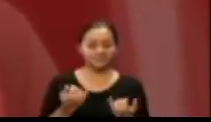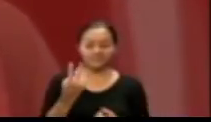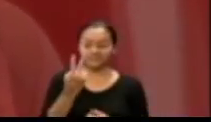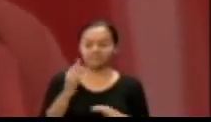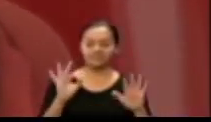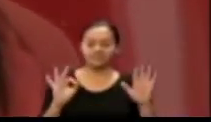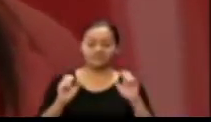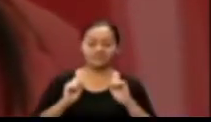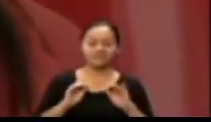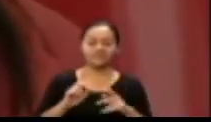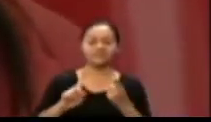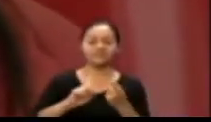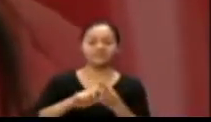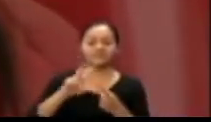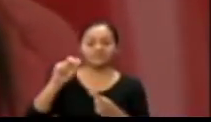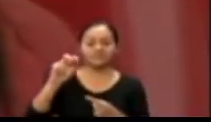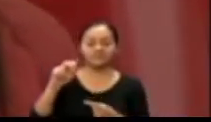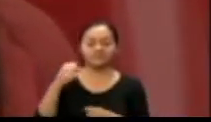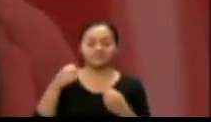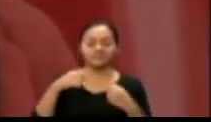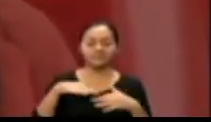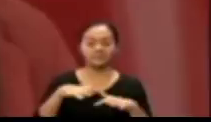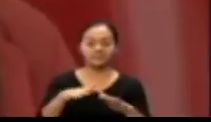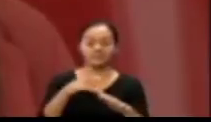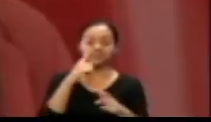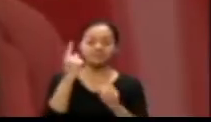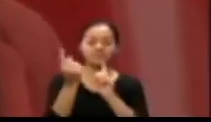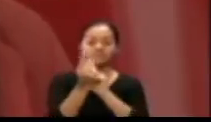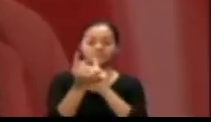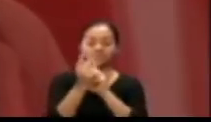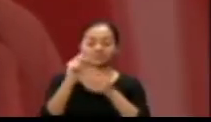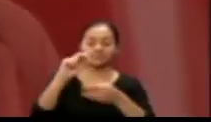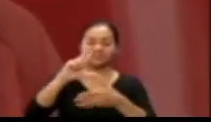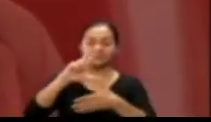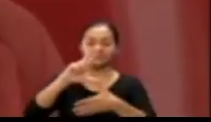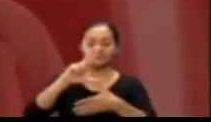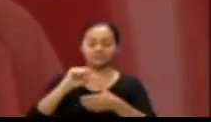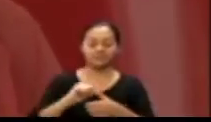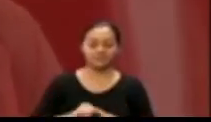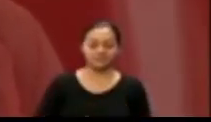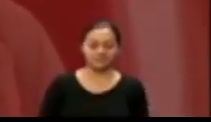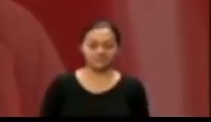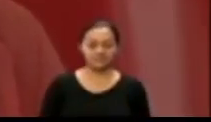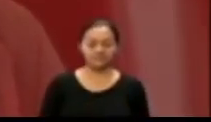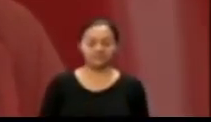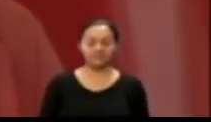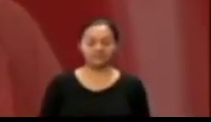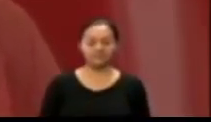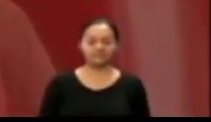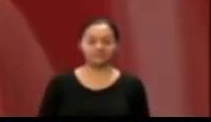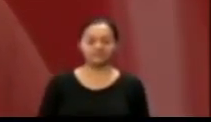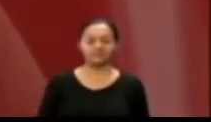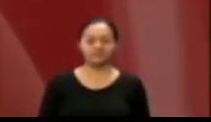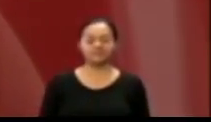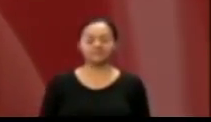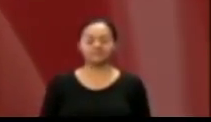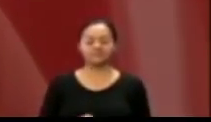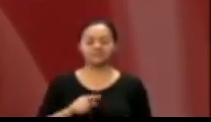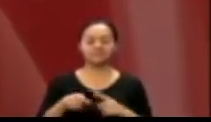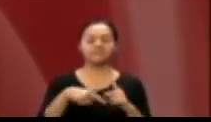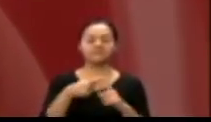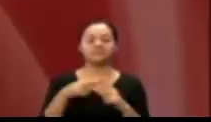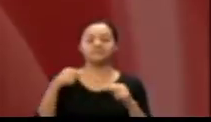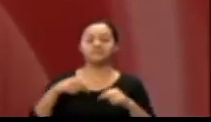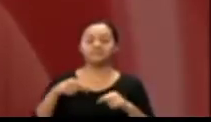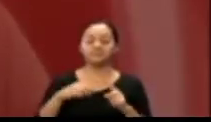de septiembre hasta el 30 de septiembre, se desarrolla el Encuentro Latinoamericano Progresista, el AP 2015. Además de